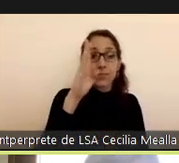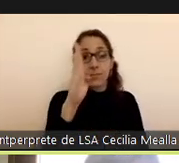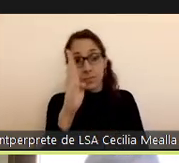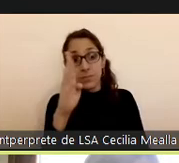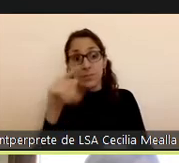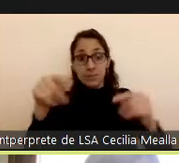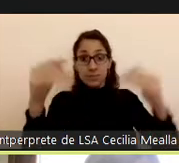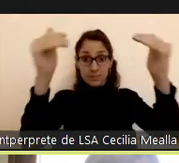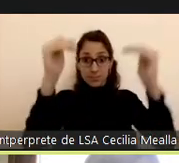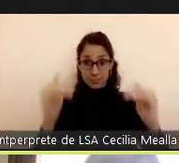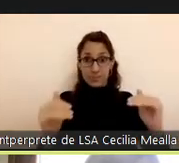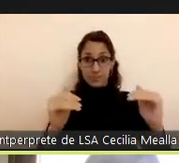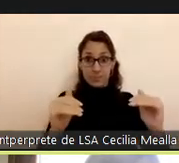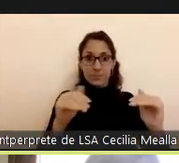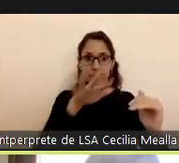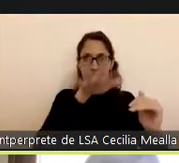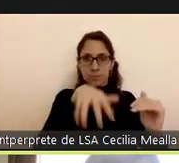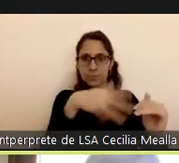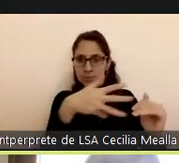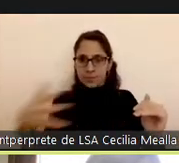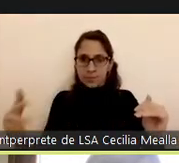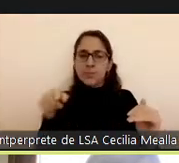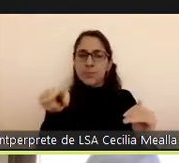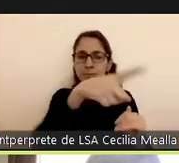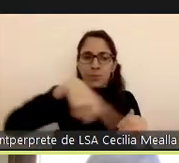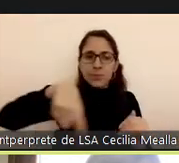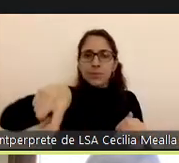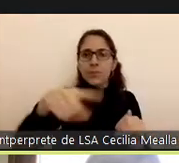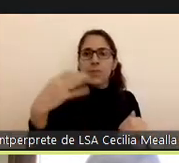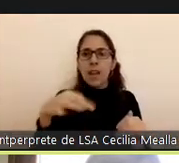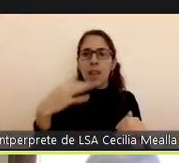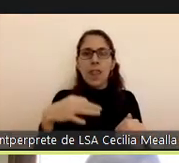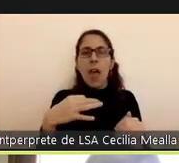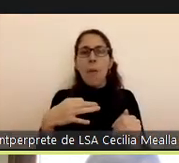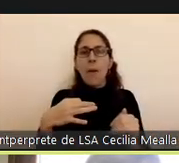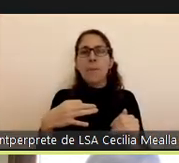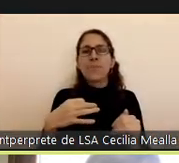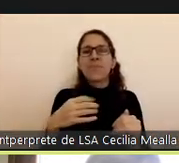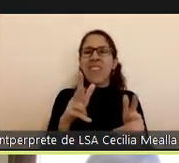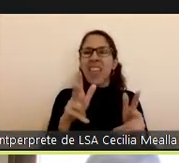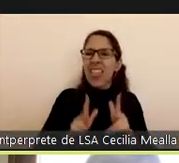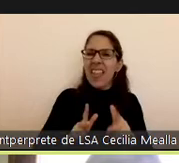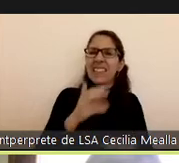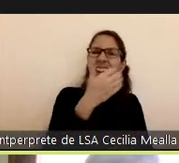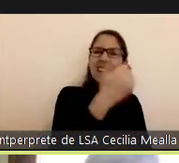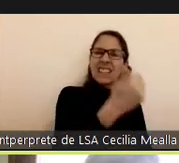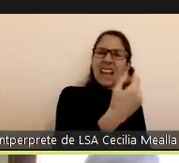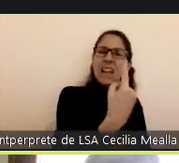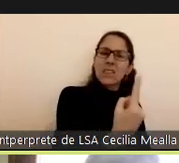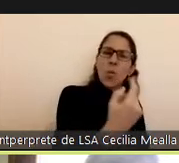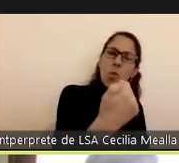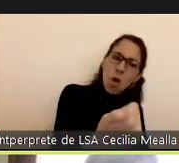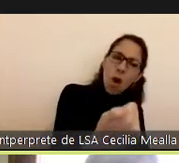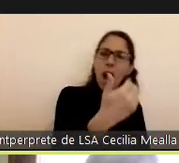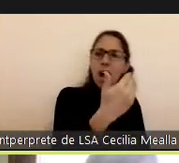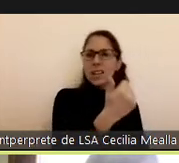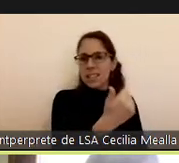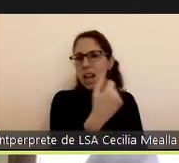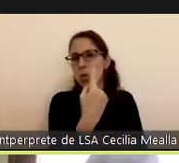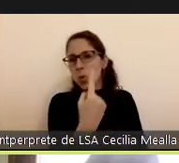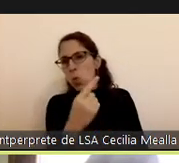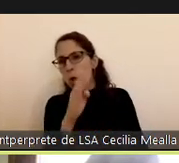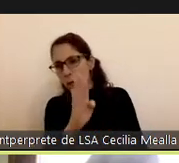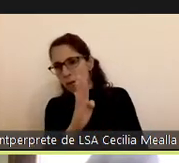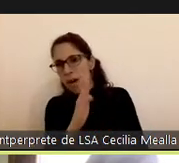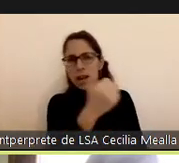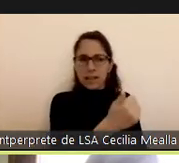esta tienen que colocar, ven que dice 6.1a, 6.1b, con